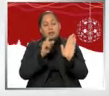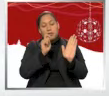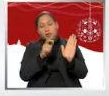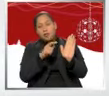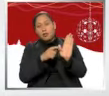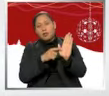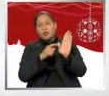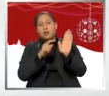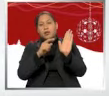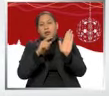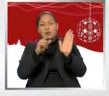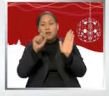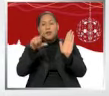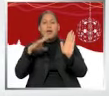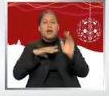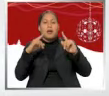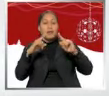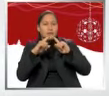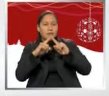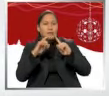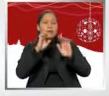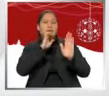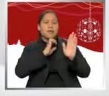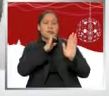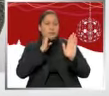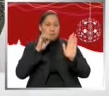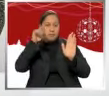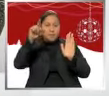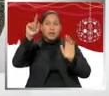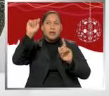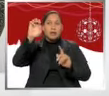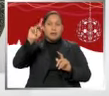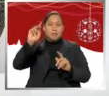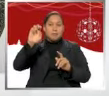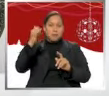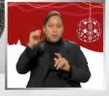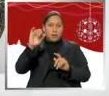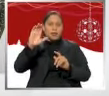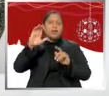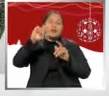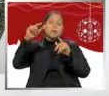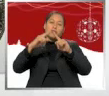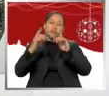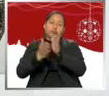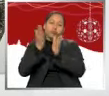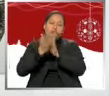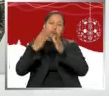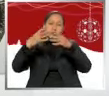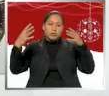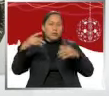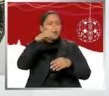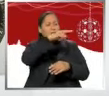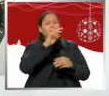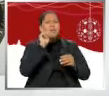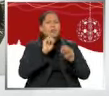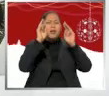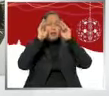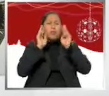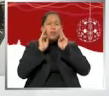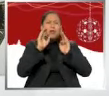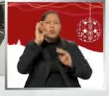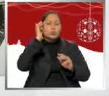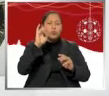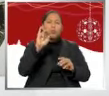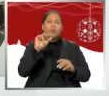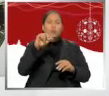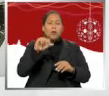la ermita en el Tepeyac, que luego se hizo la basílica. ¿Y por qué estaba por ahí nuestra querida Sor Juana? Nuestra querida Sor Juana,